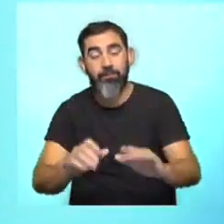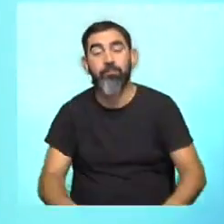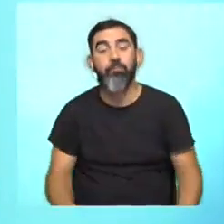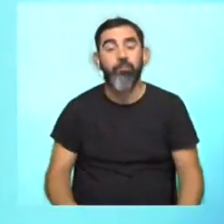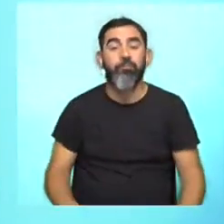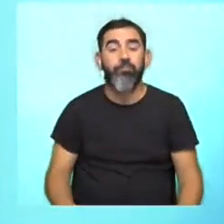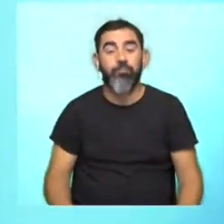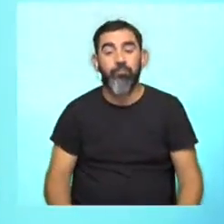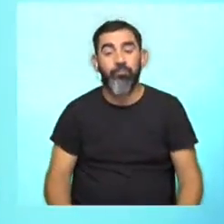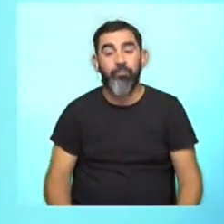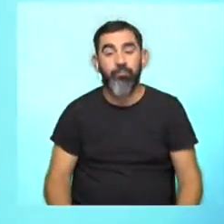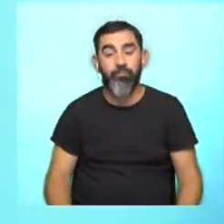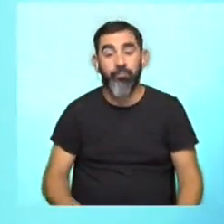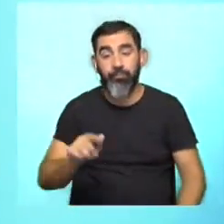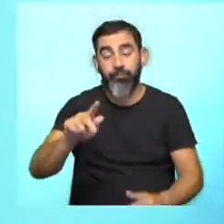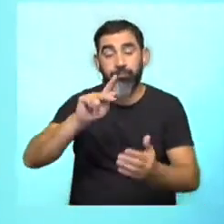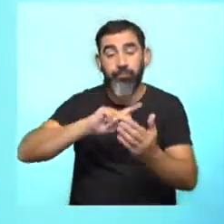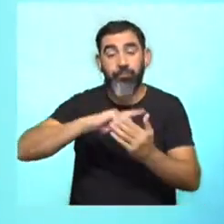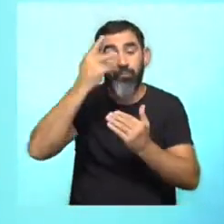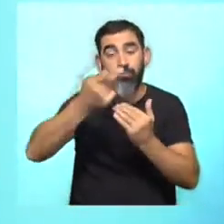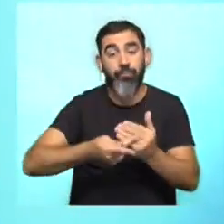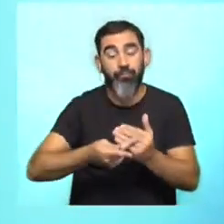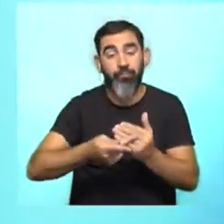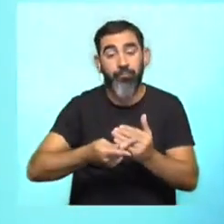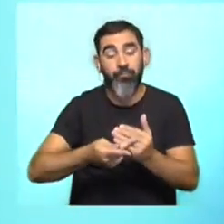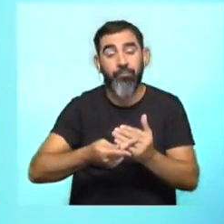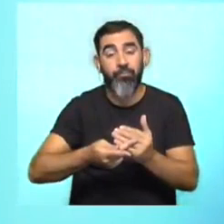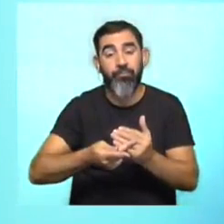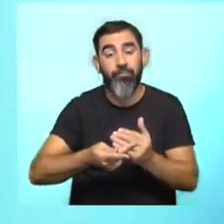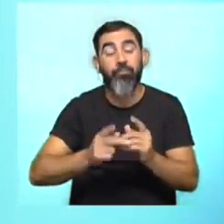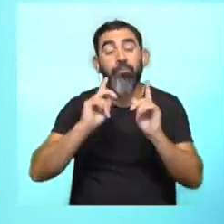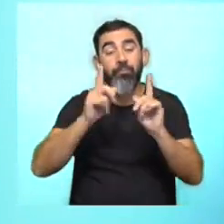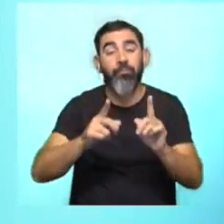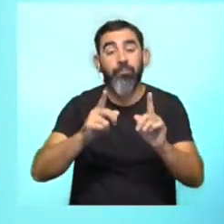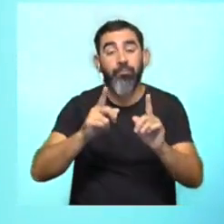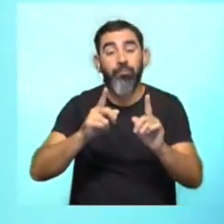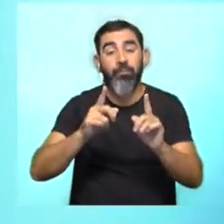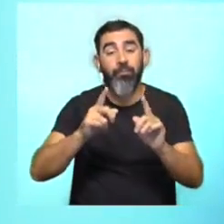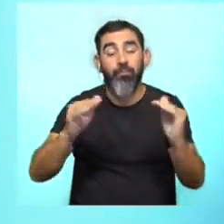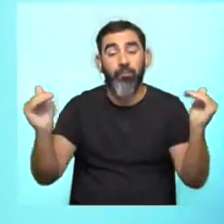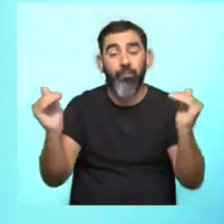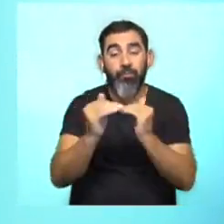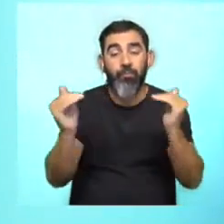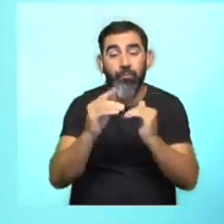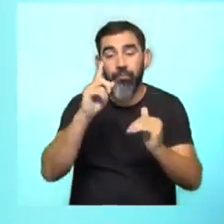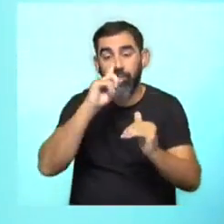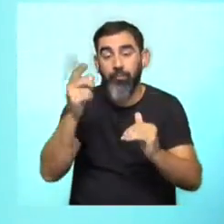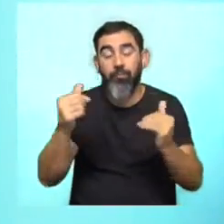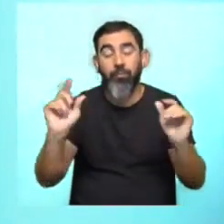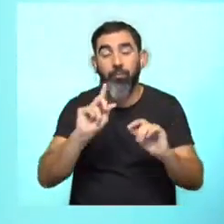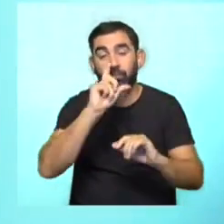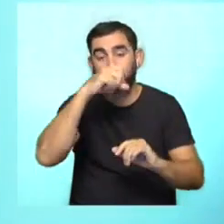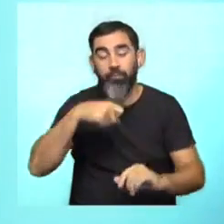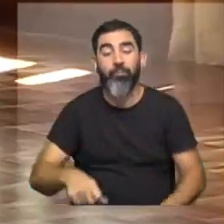tanto, este proyecto se enmarca, y repito una vez más, en también la resolución del flujo del tránsito de